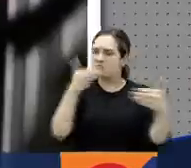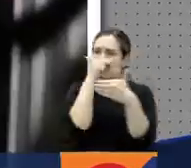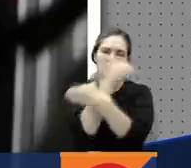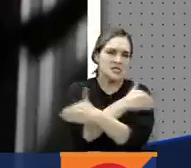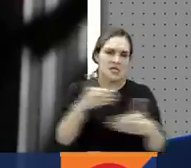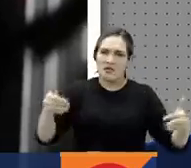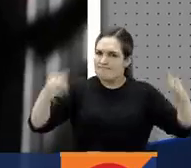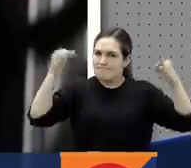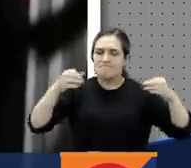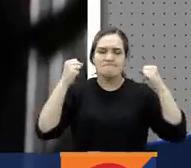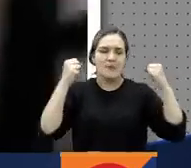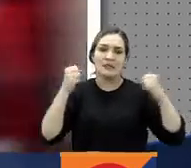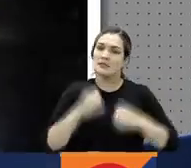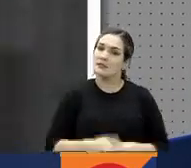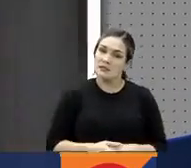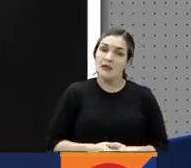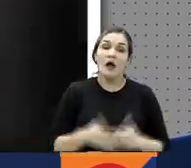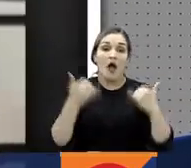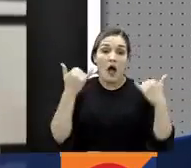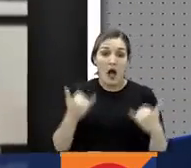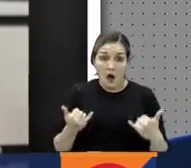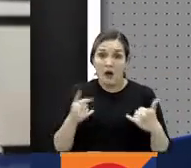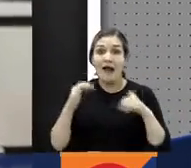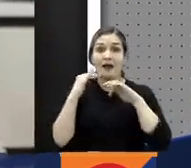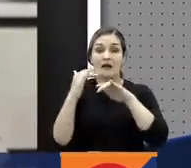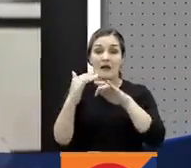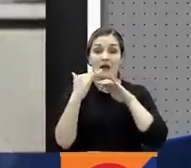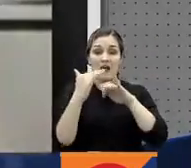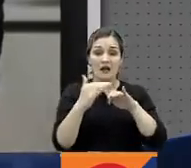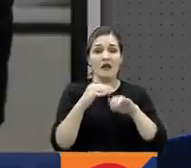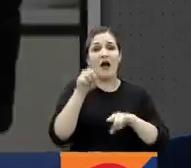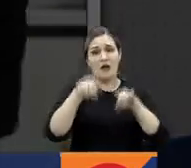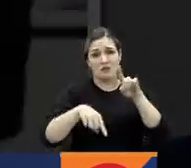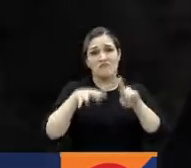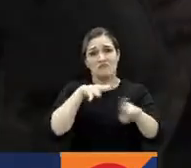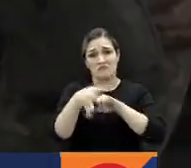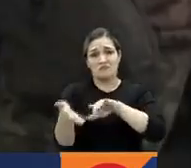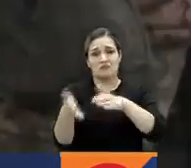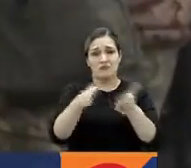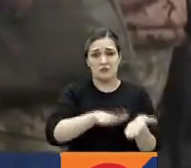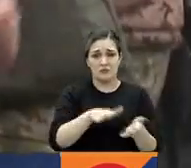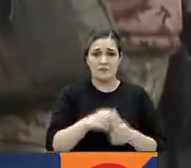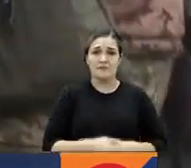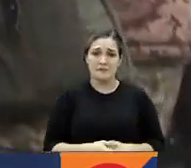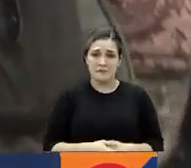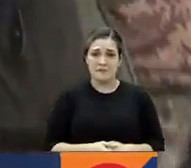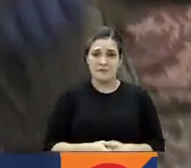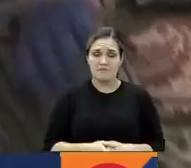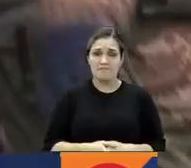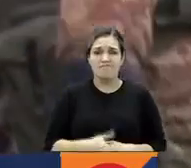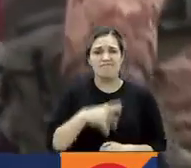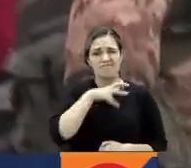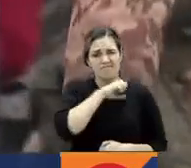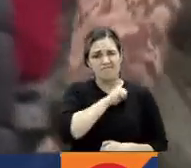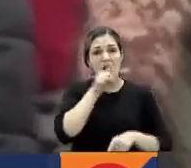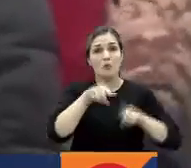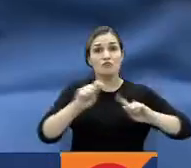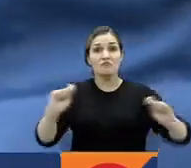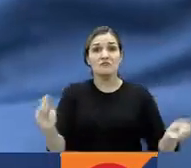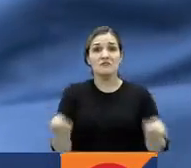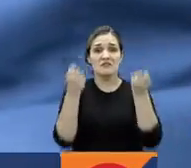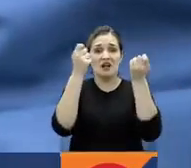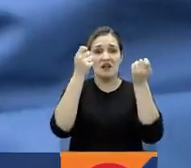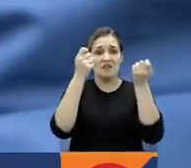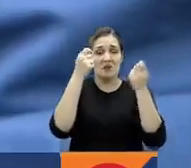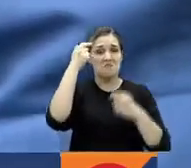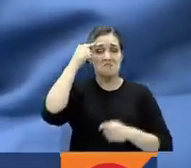a Ucrania. A veces esa guerra consigue llevarse a unos cuantos inocentes. Muchos de ellos, de los que sobreviven, no recordarán